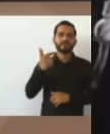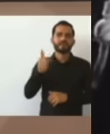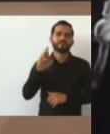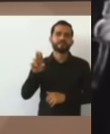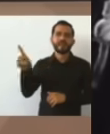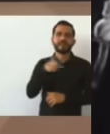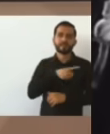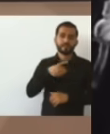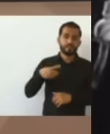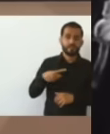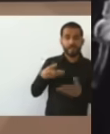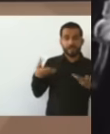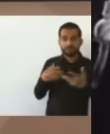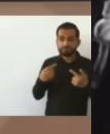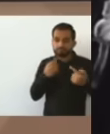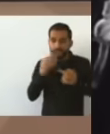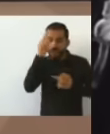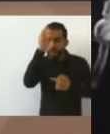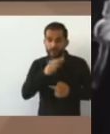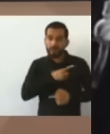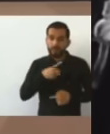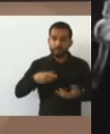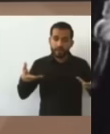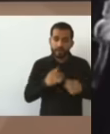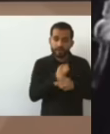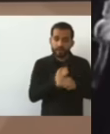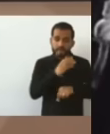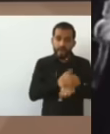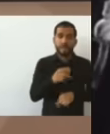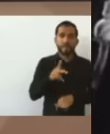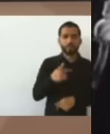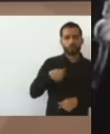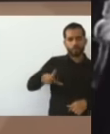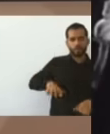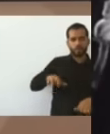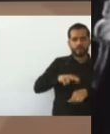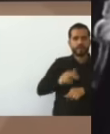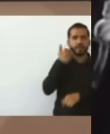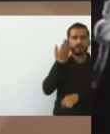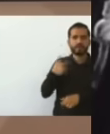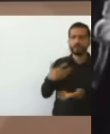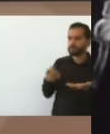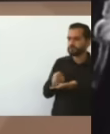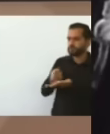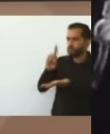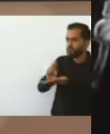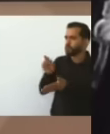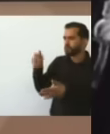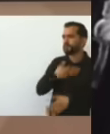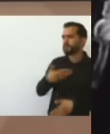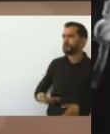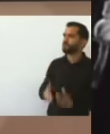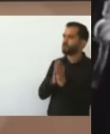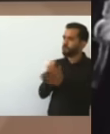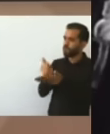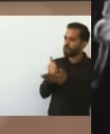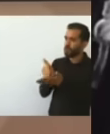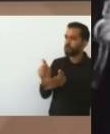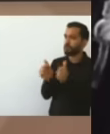la Fiscalía, hace un estudio, pero como gobernador quiero solicitar que el presidente nos ayude con el